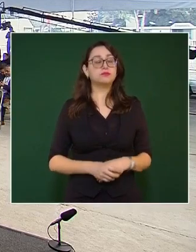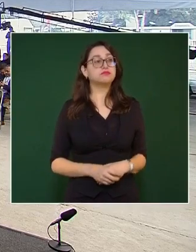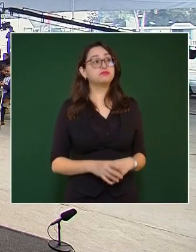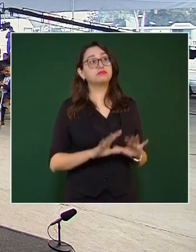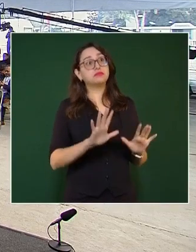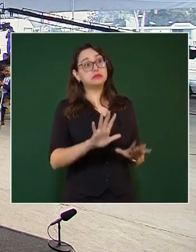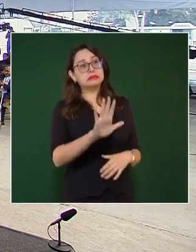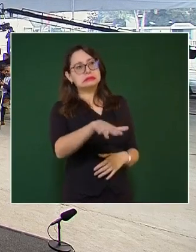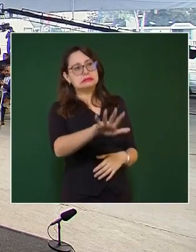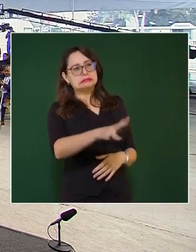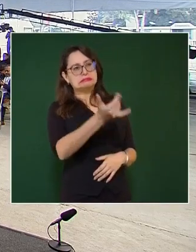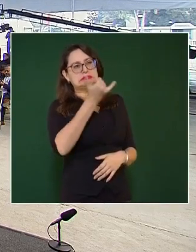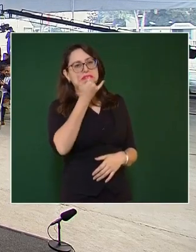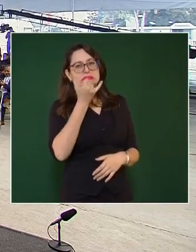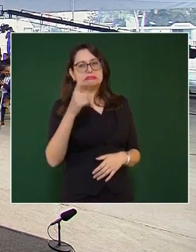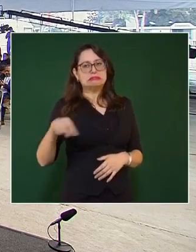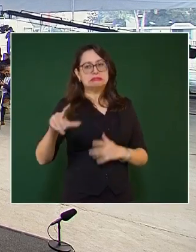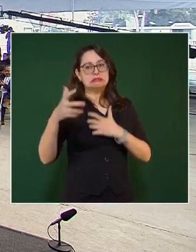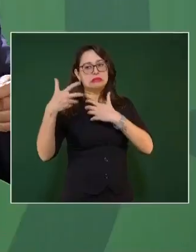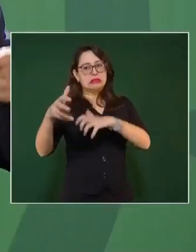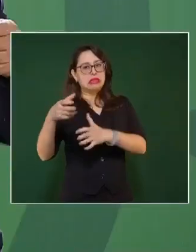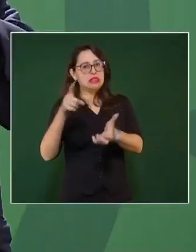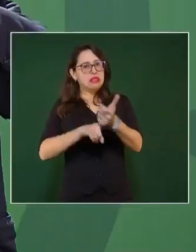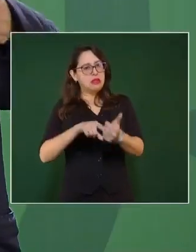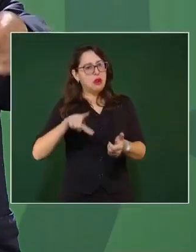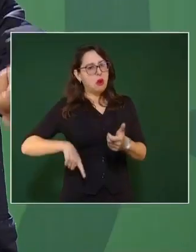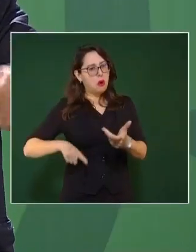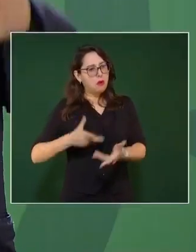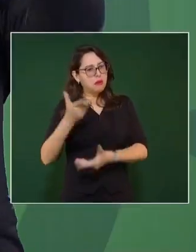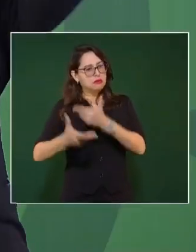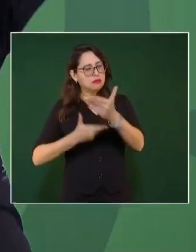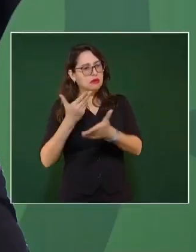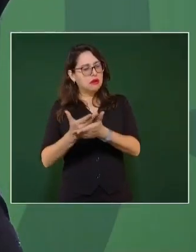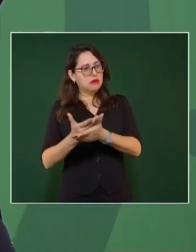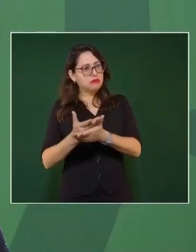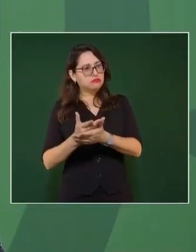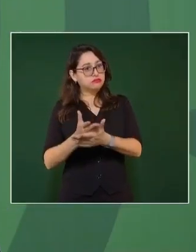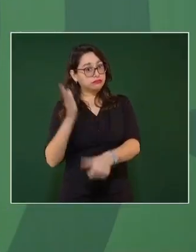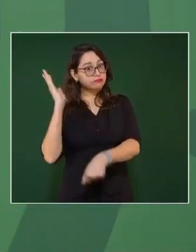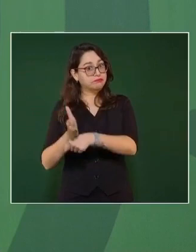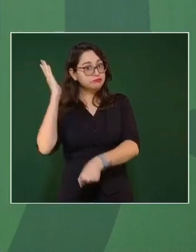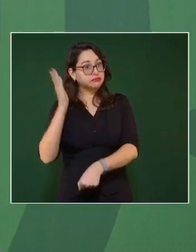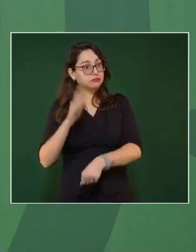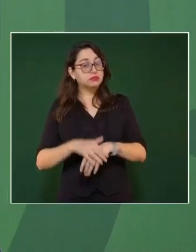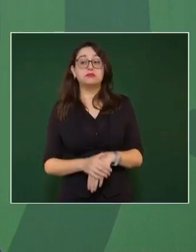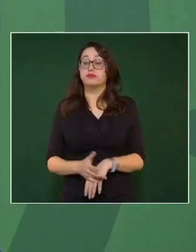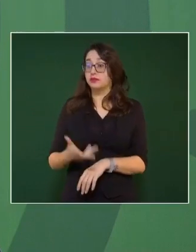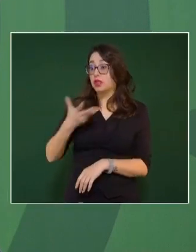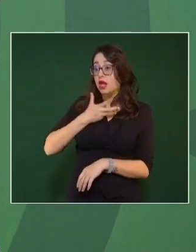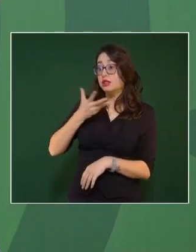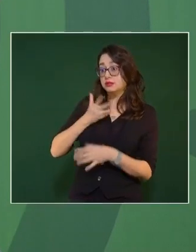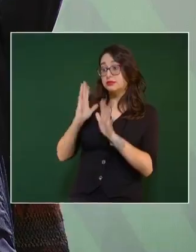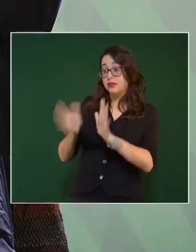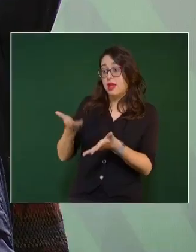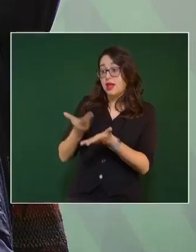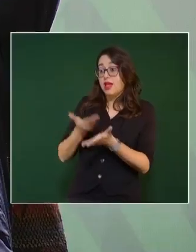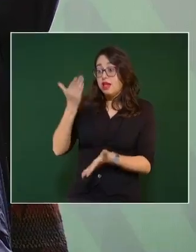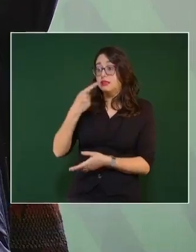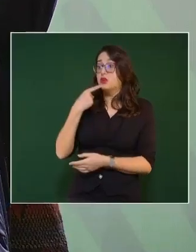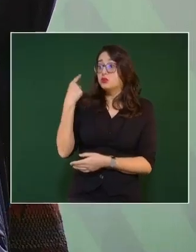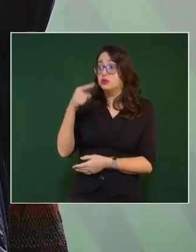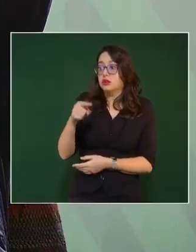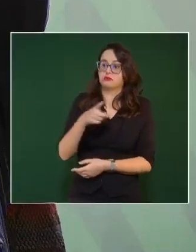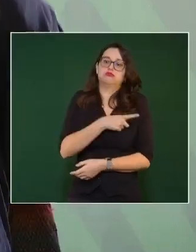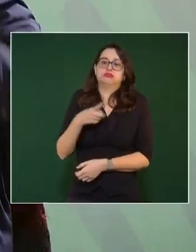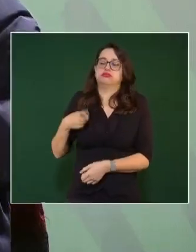que va a haber sanciones a funcionarios? Pues de la si CFE. Hay denuncias, la autoridad correspondiente tiene que hacerlo.